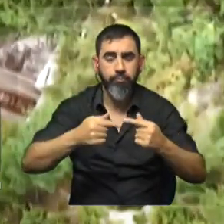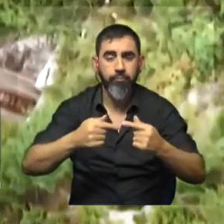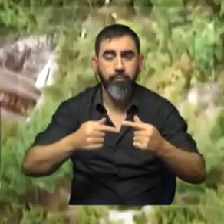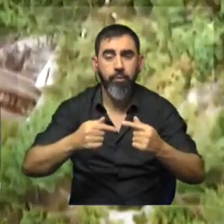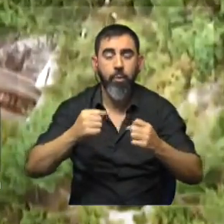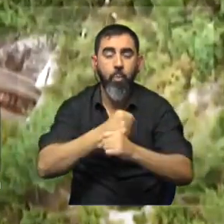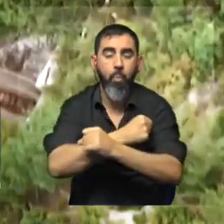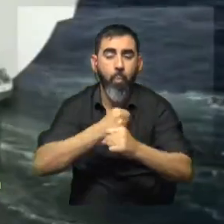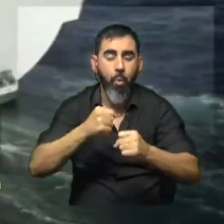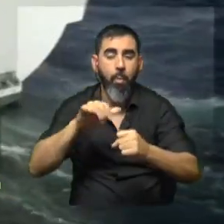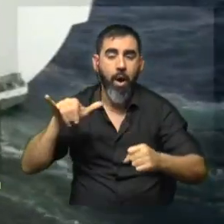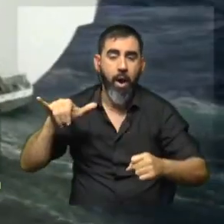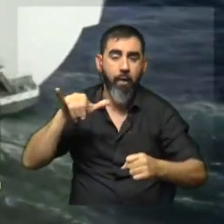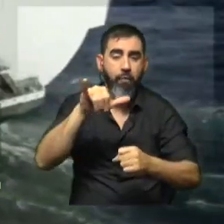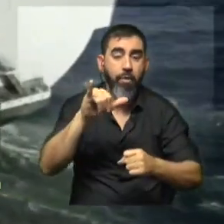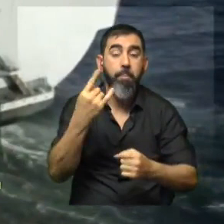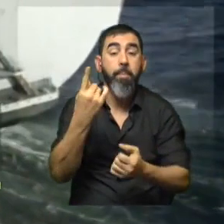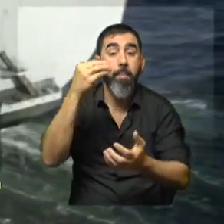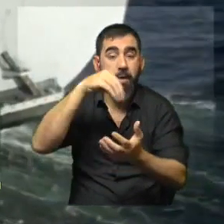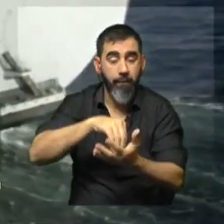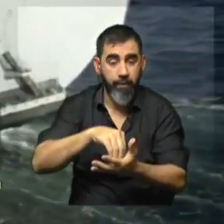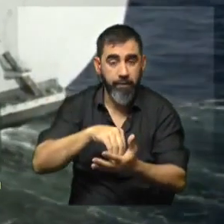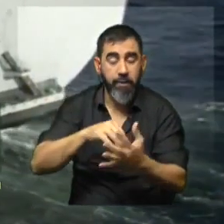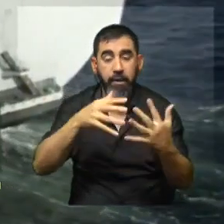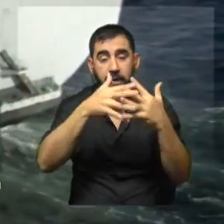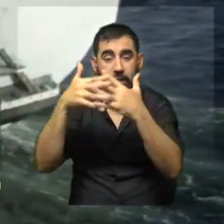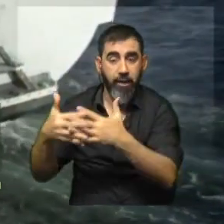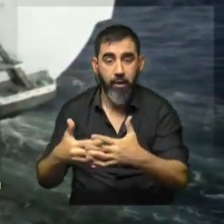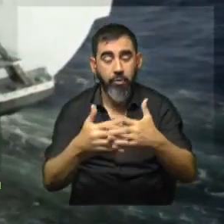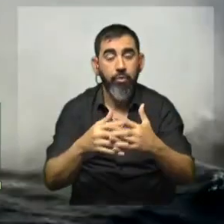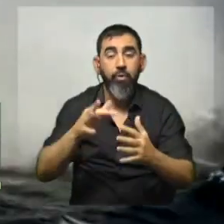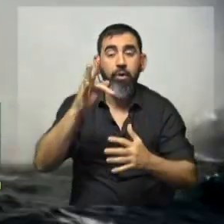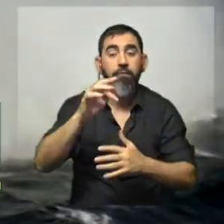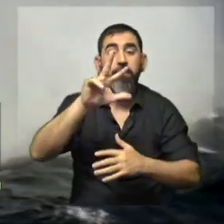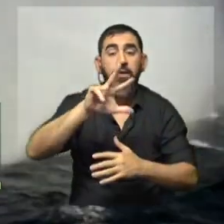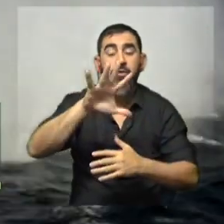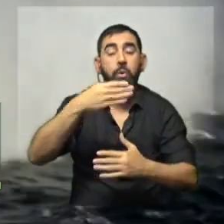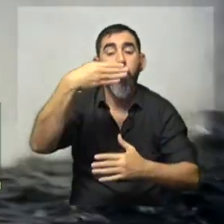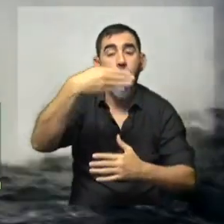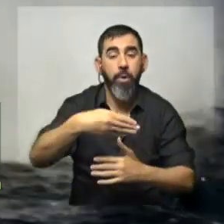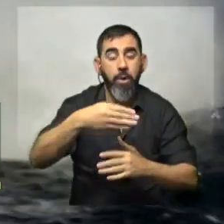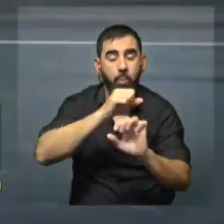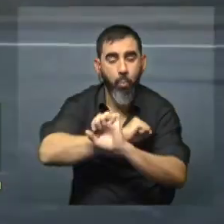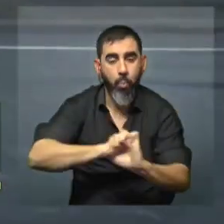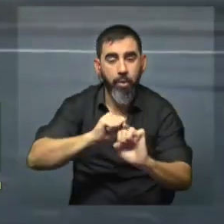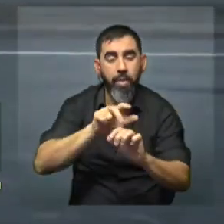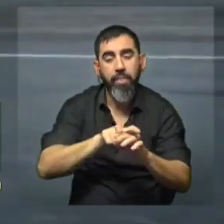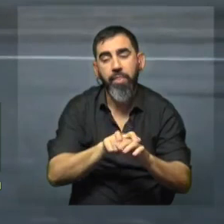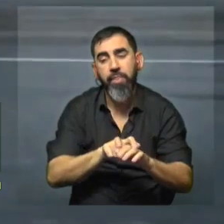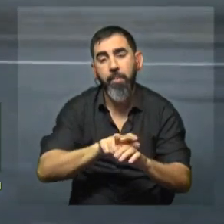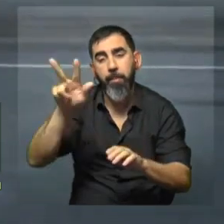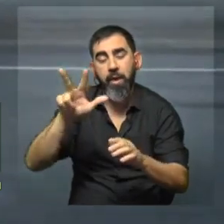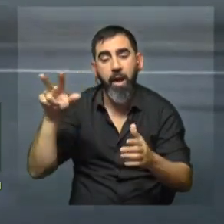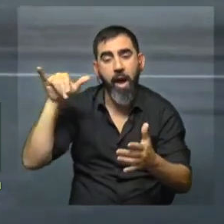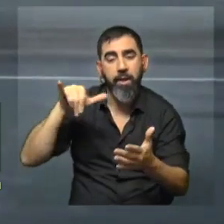y bombarderos, y por primera vez el Pentágono desplegó el F-35B, capaz de realizar despegues y